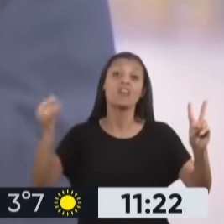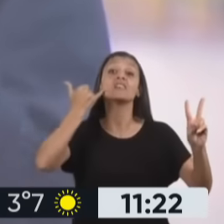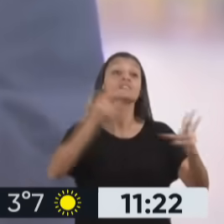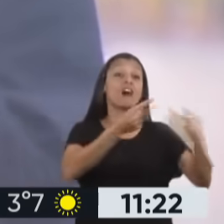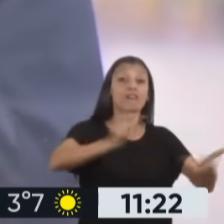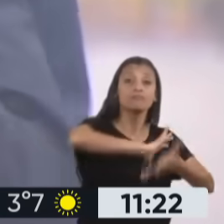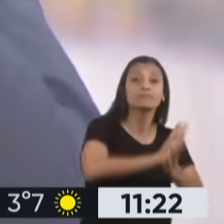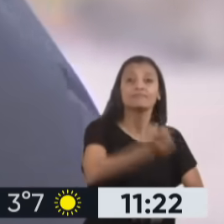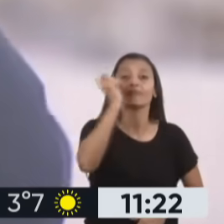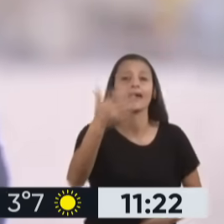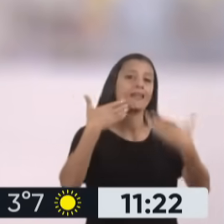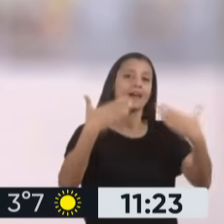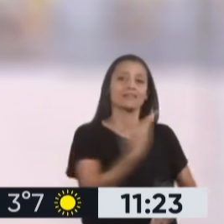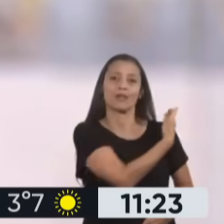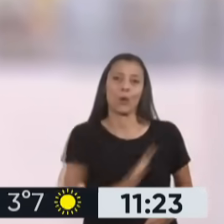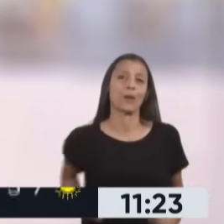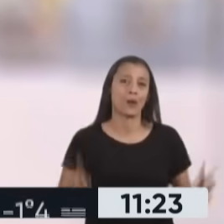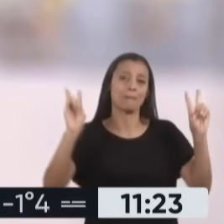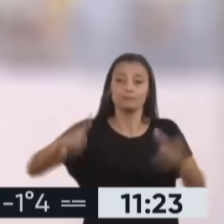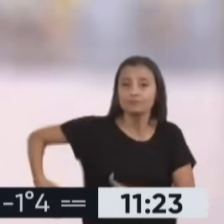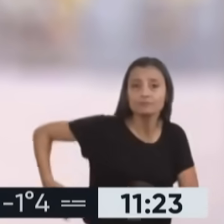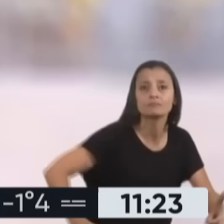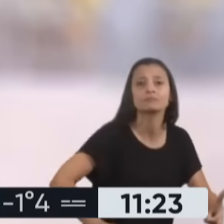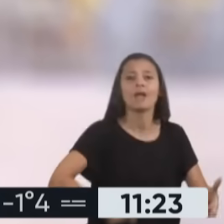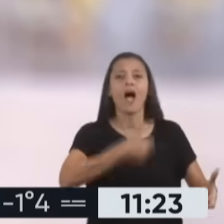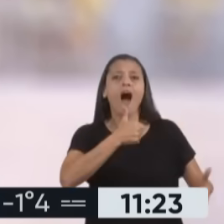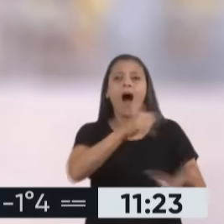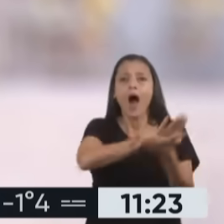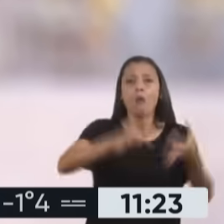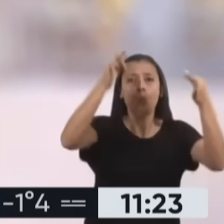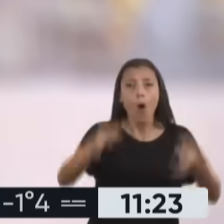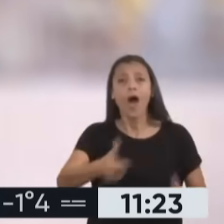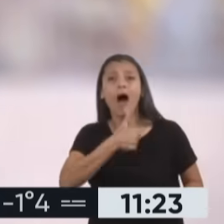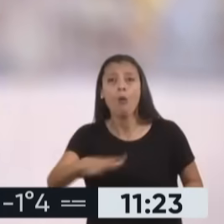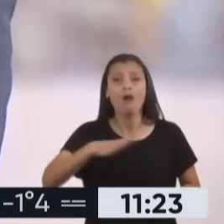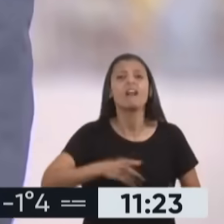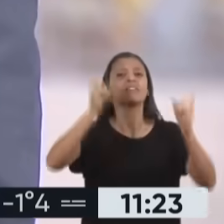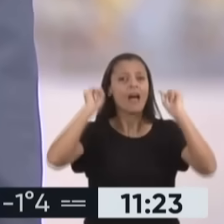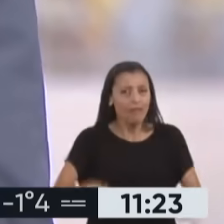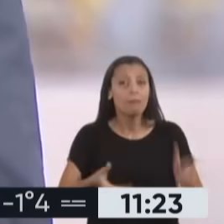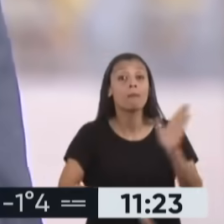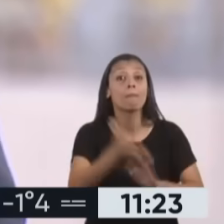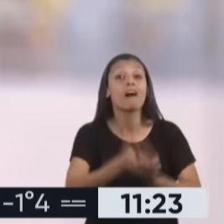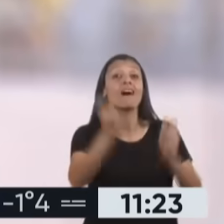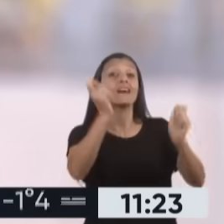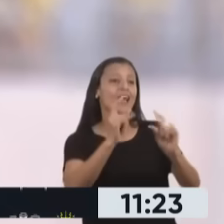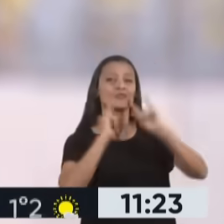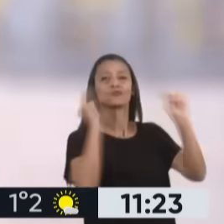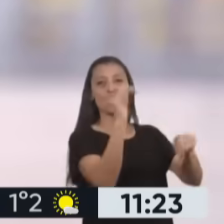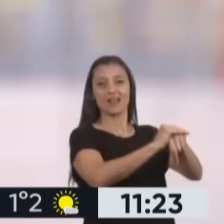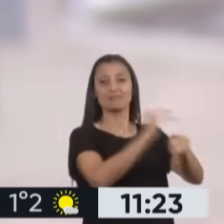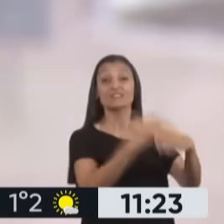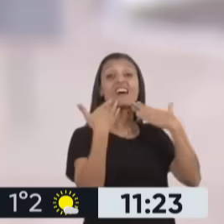gobierno peronista, y las cloacas y el agua que faltan también las va a hacer un gobierno peronista.